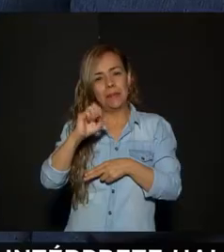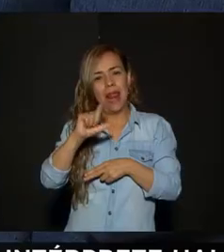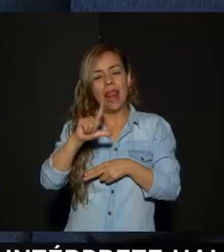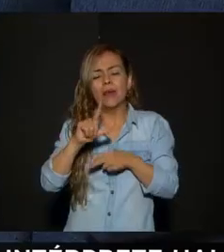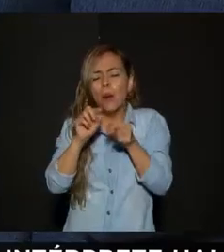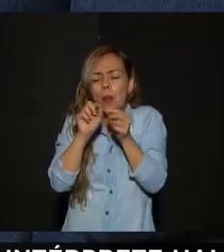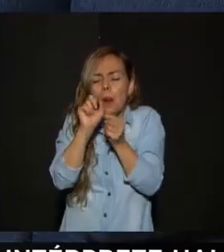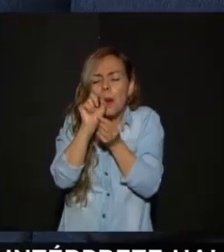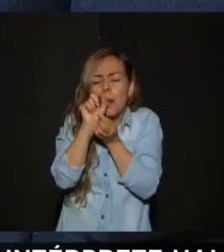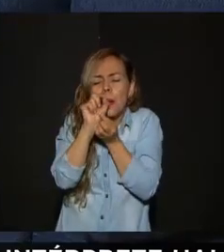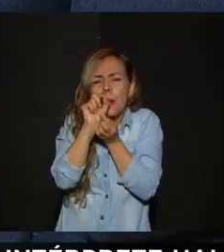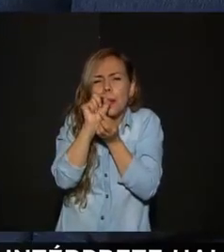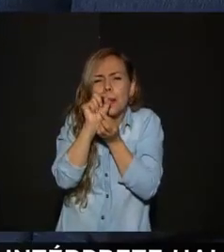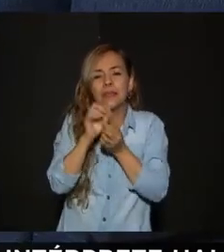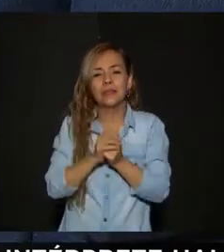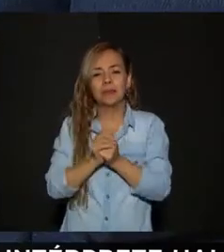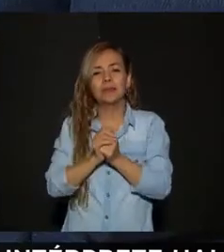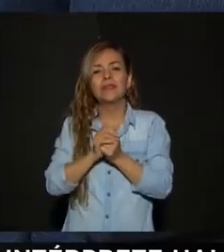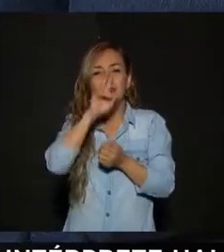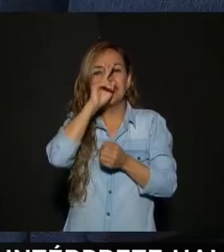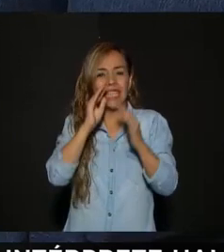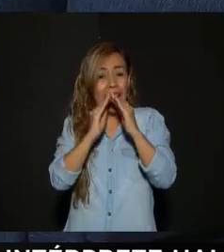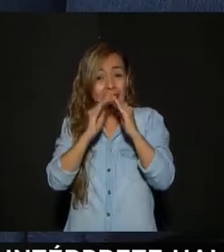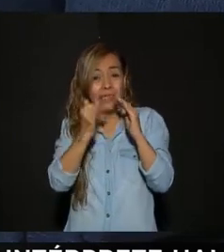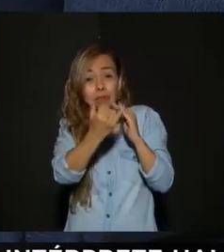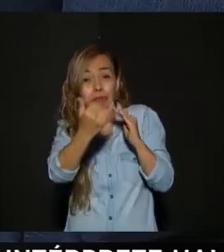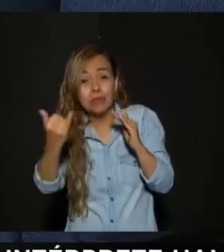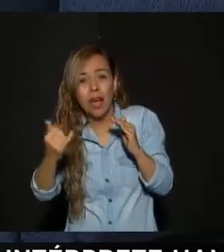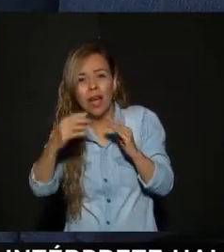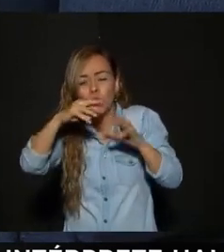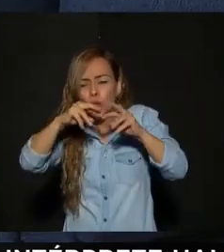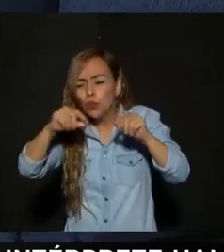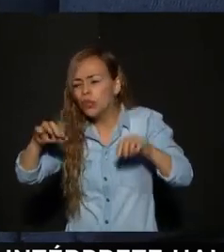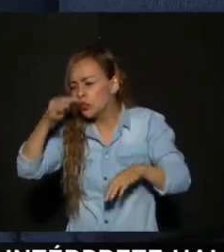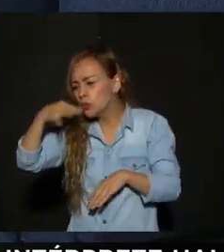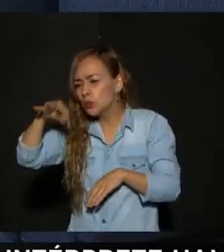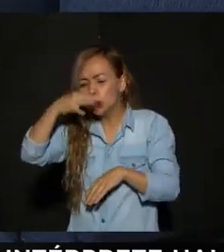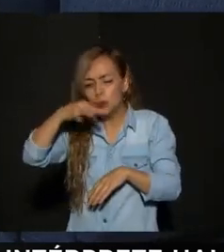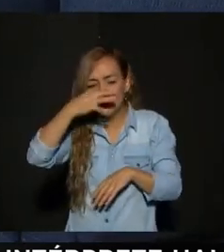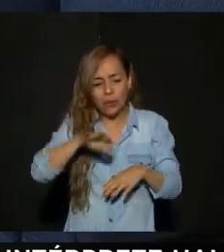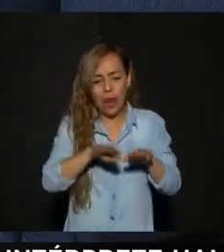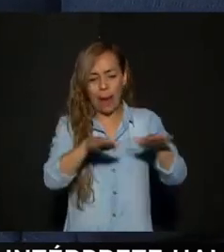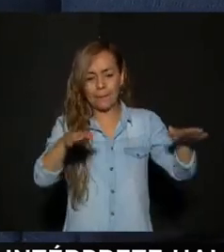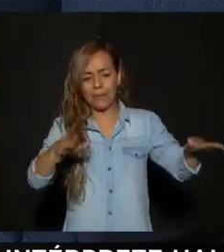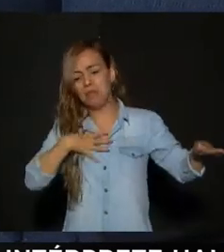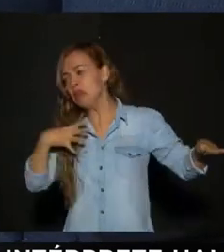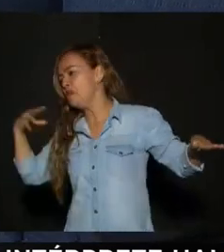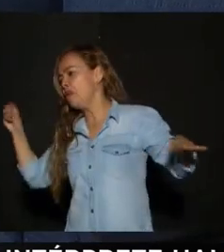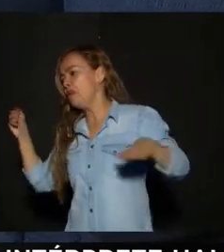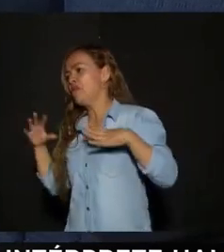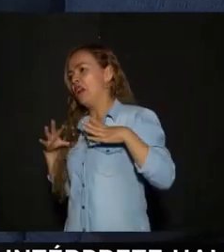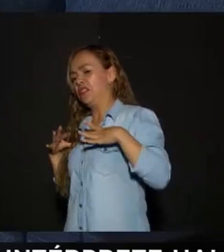ese planetesimal es como cuando en la casa hay polvo. Sí. De pronto que uno se va de vacaciones y queda como